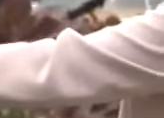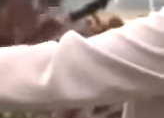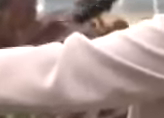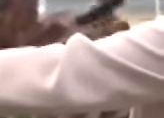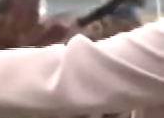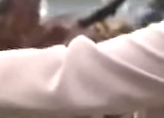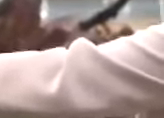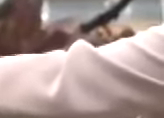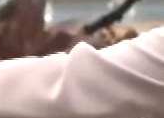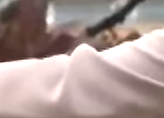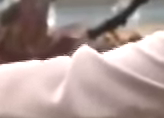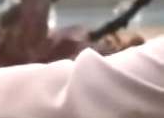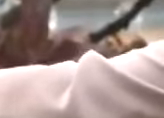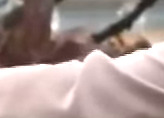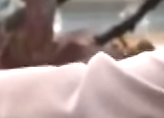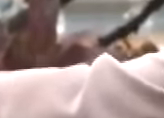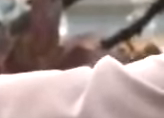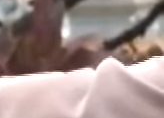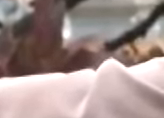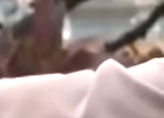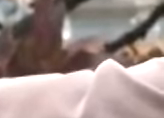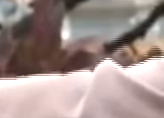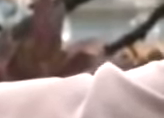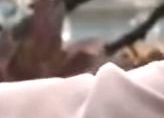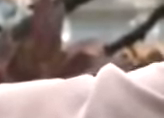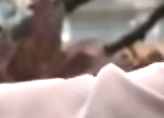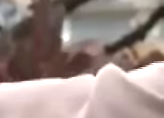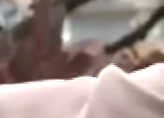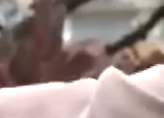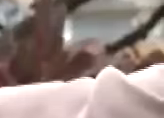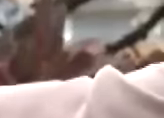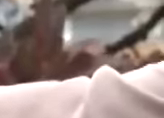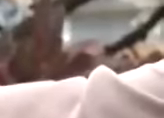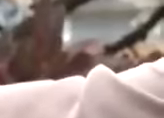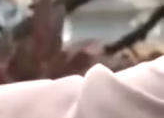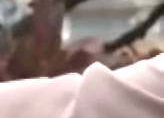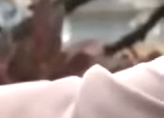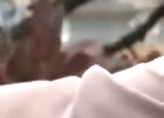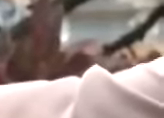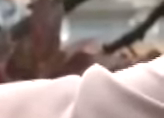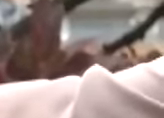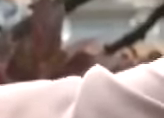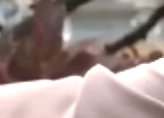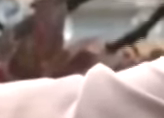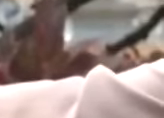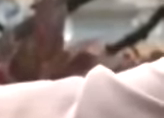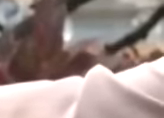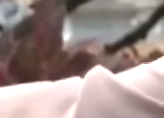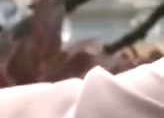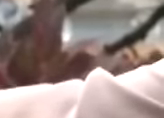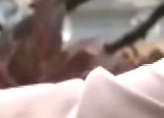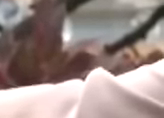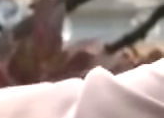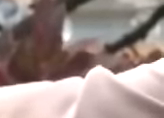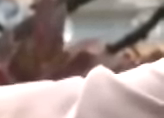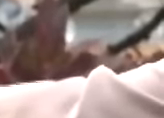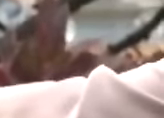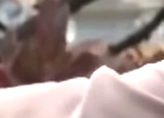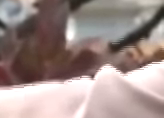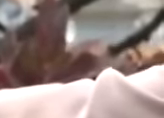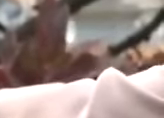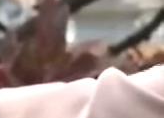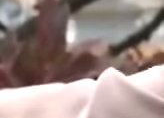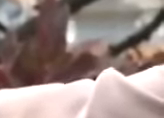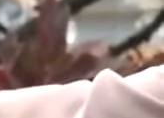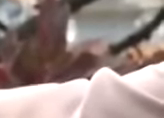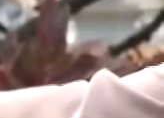últimos hechos que le hemos dado seguimiento en la República del Ecuador, se dio el asalto, la violación a todos los